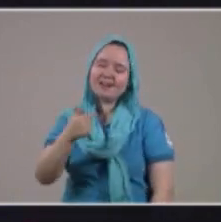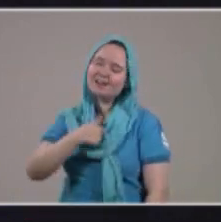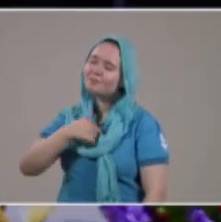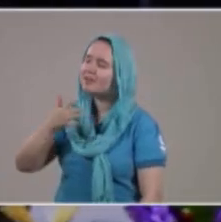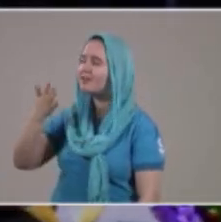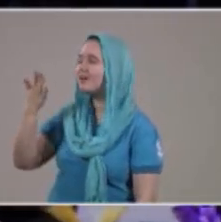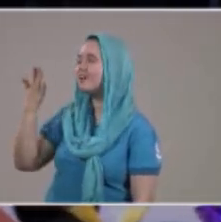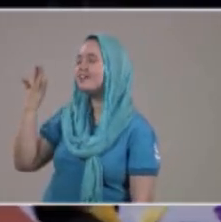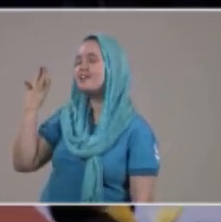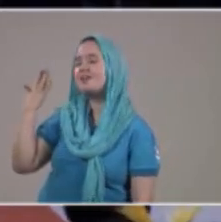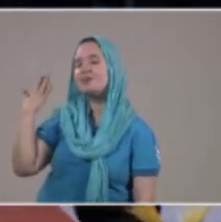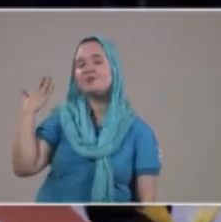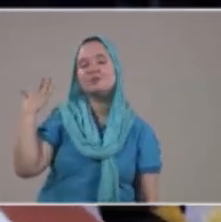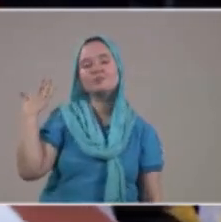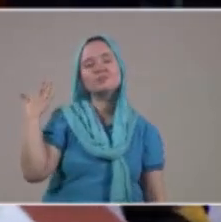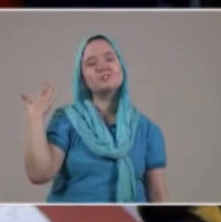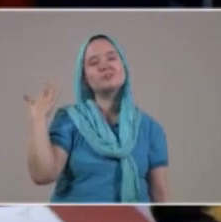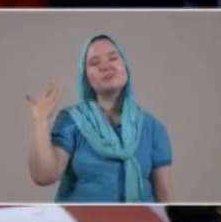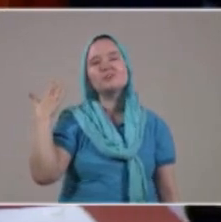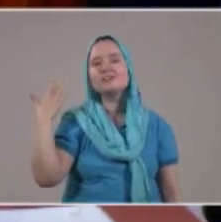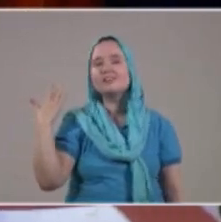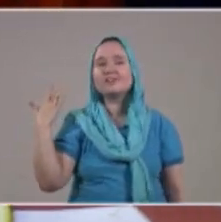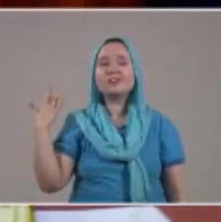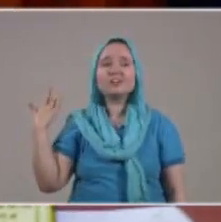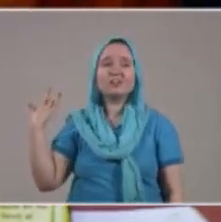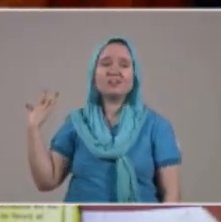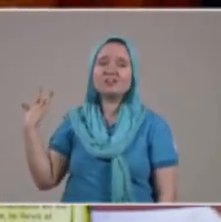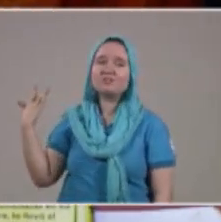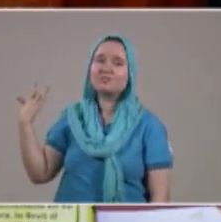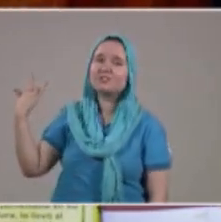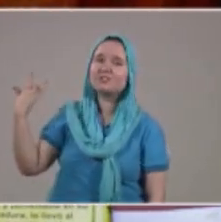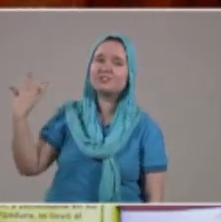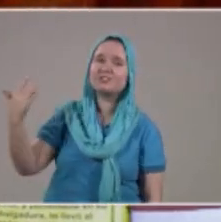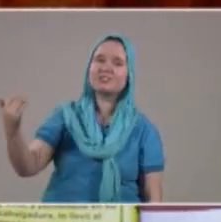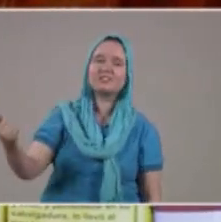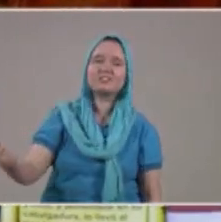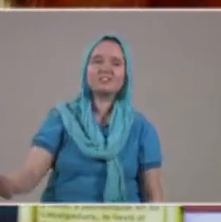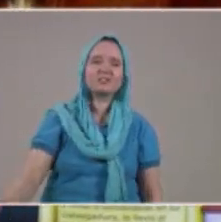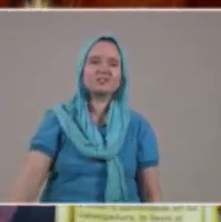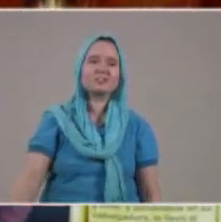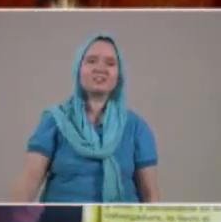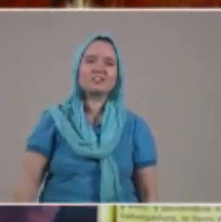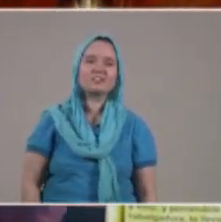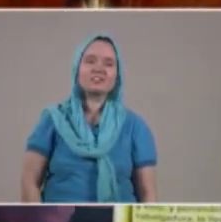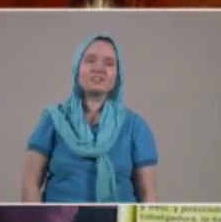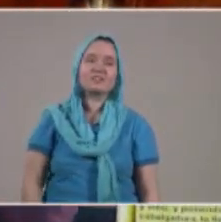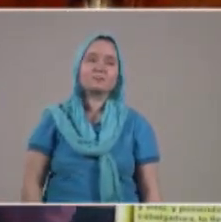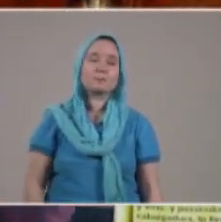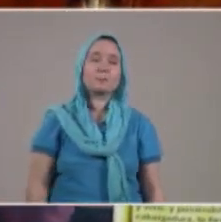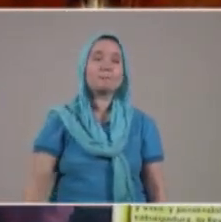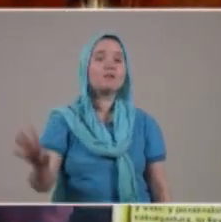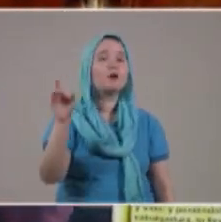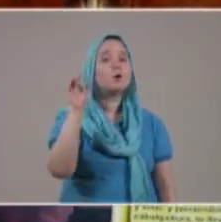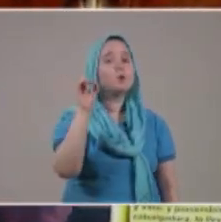locura. Si hay alguien más que va a aceptar a Jesús, véngase, por favor. Ya hay una persona